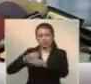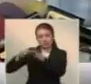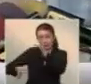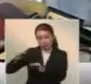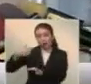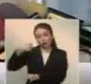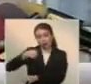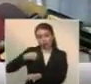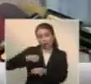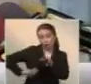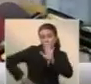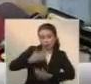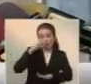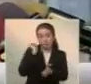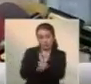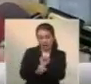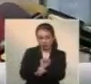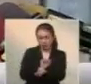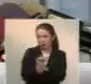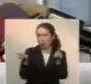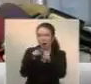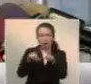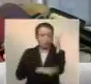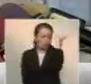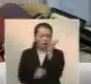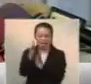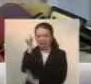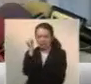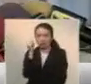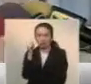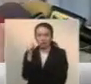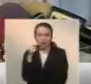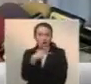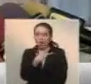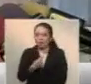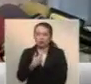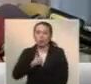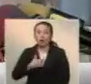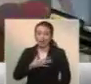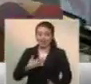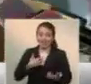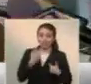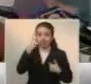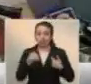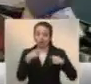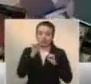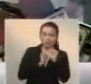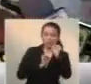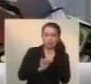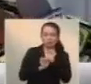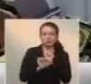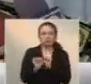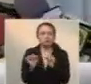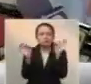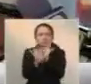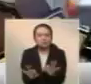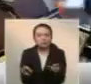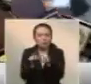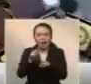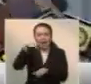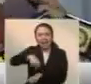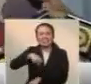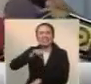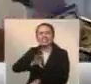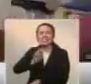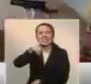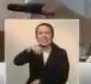llevaron detenido, preso, como un vulgar malandro. Allá no me dieron ni siquiera derecho a la defensa. Y así mismo sucedió aquí en el CNE. ¿A dónde tengo que